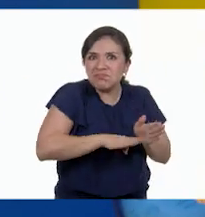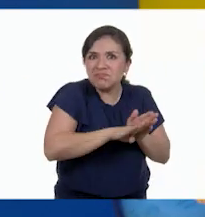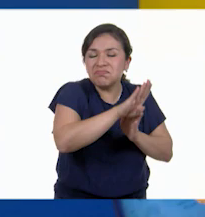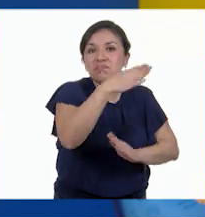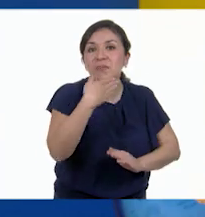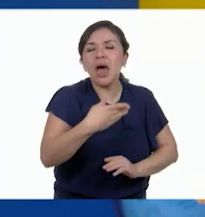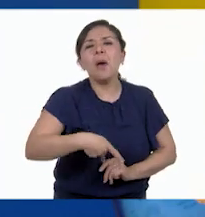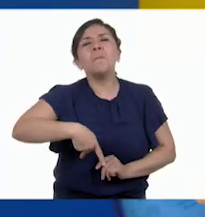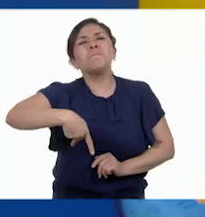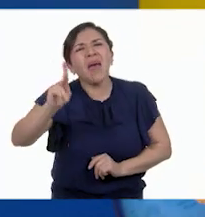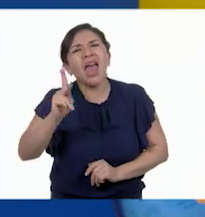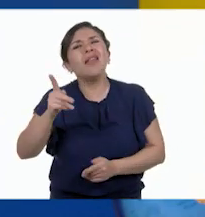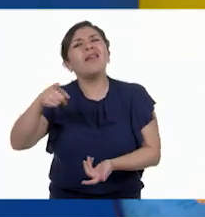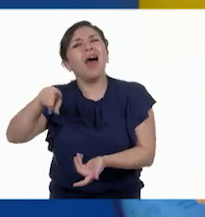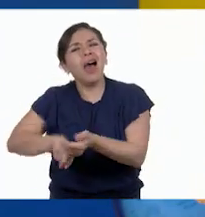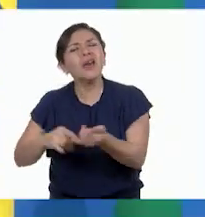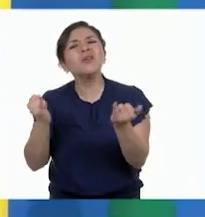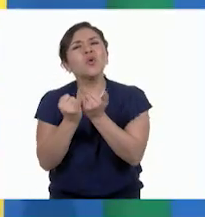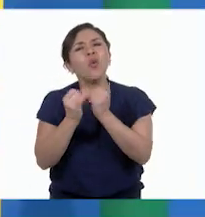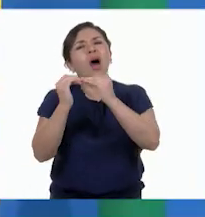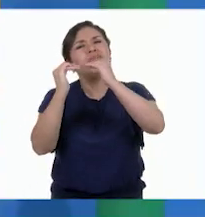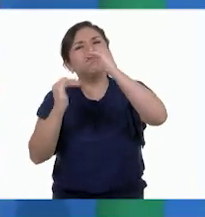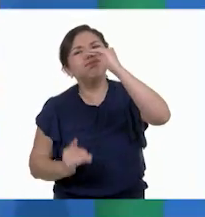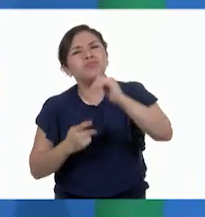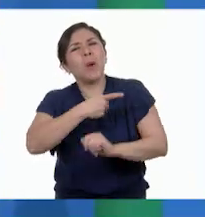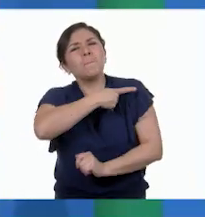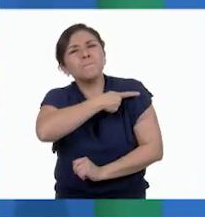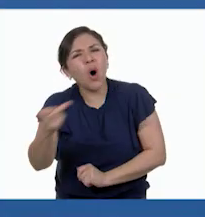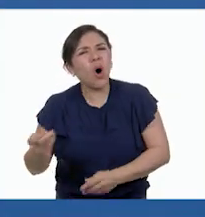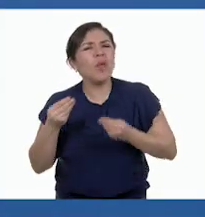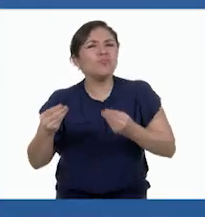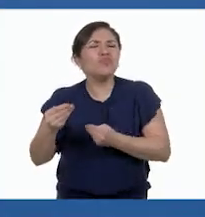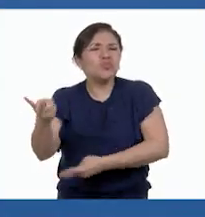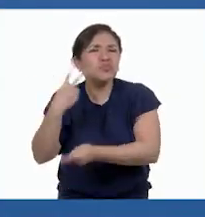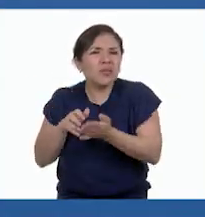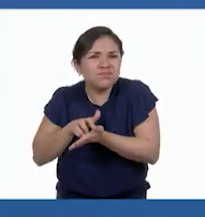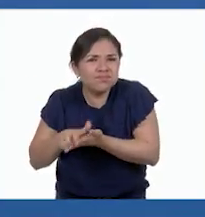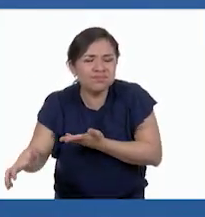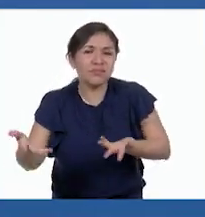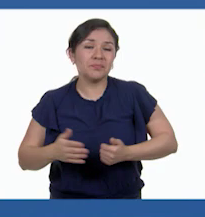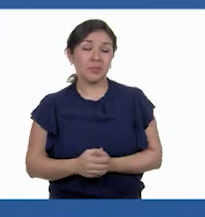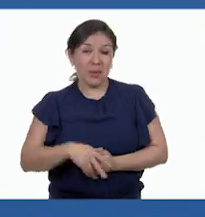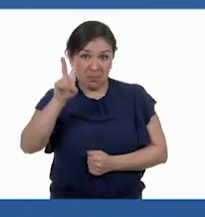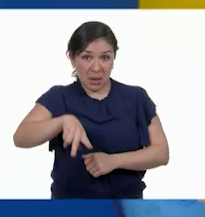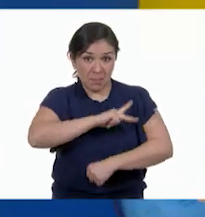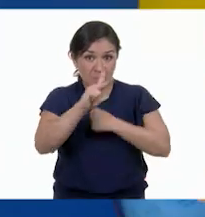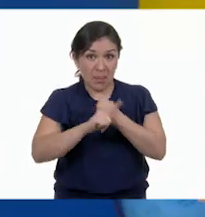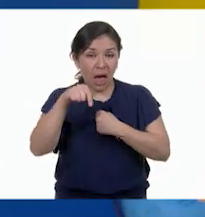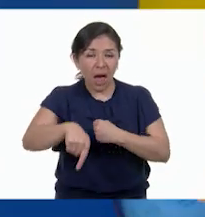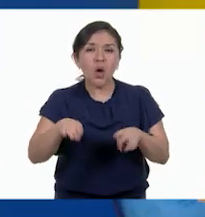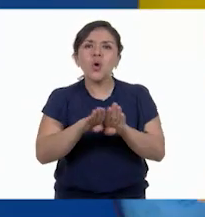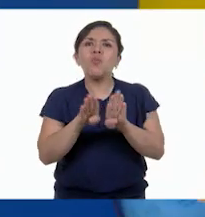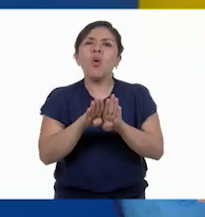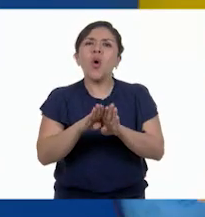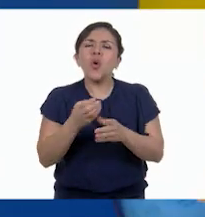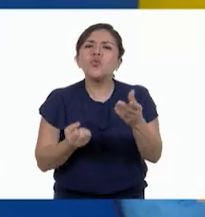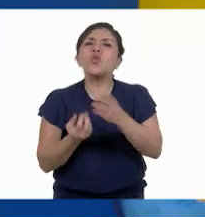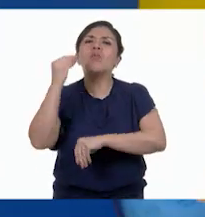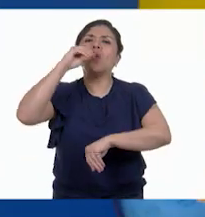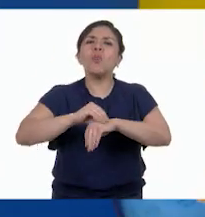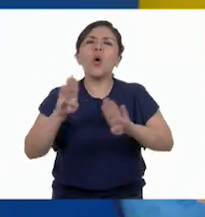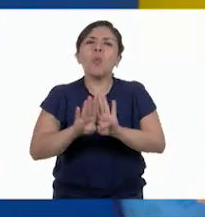pero también aumentó la desigualdad y la pobreza extrema, como dice Ton. El país alcanzó una nueva estabilidad